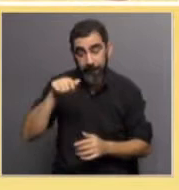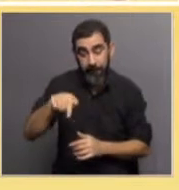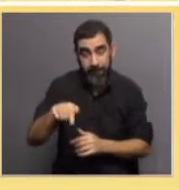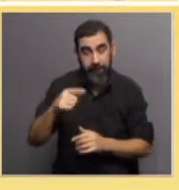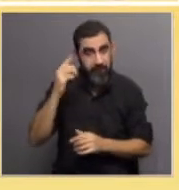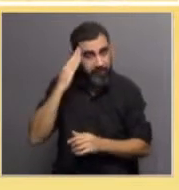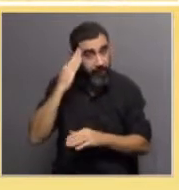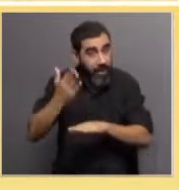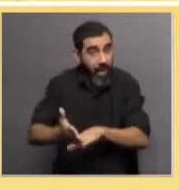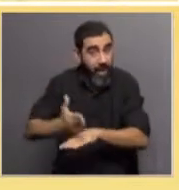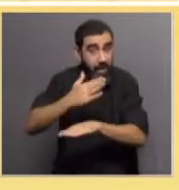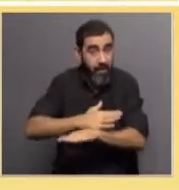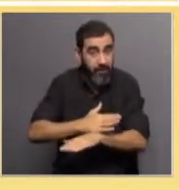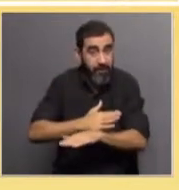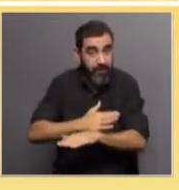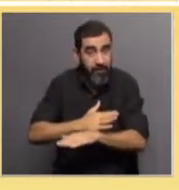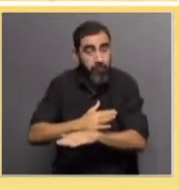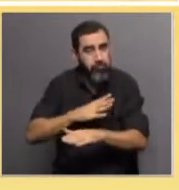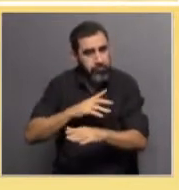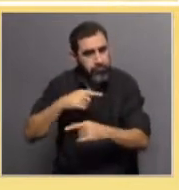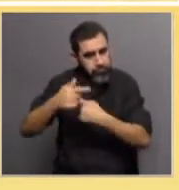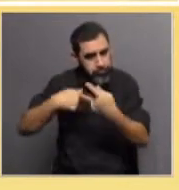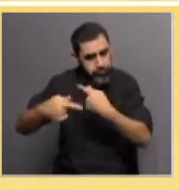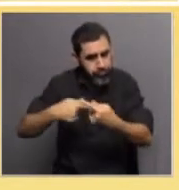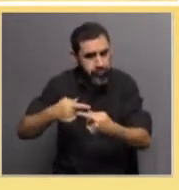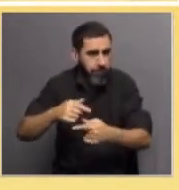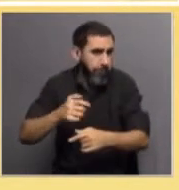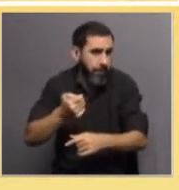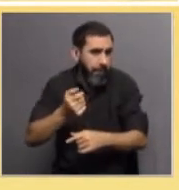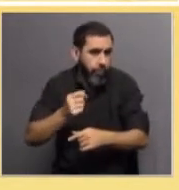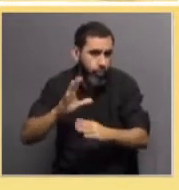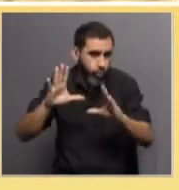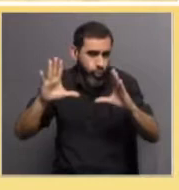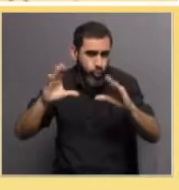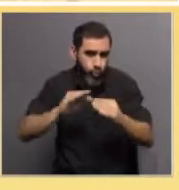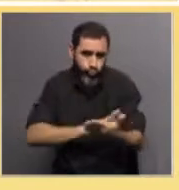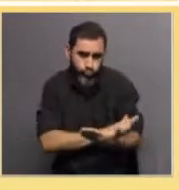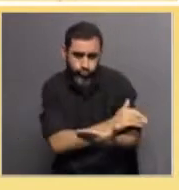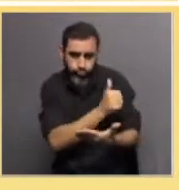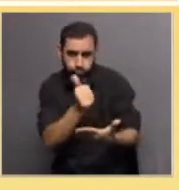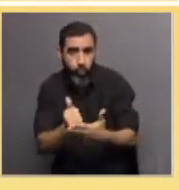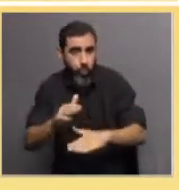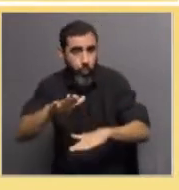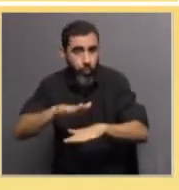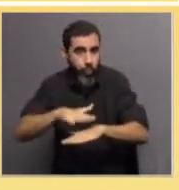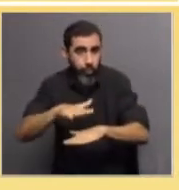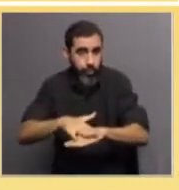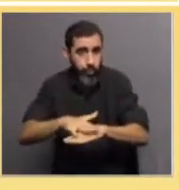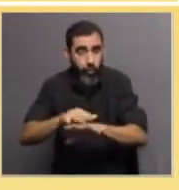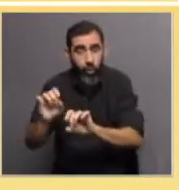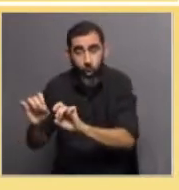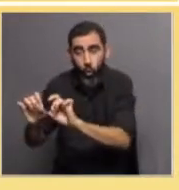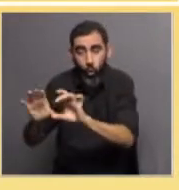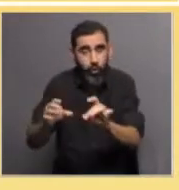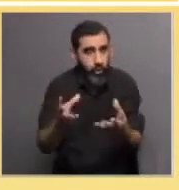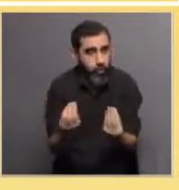de predicción fue bastante sostenido durante todo este periodo en el cual la transmisión